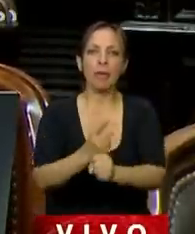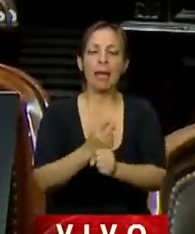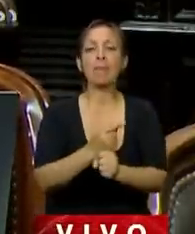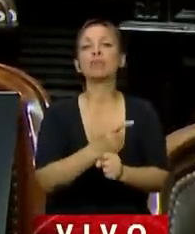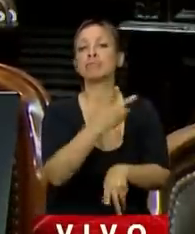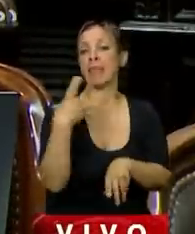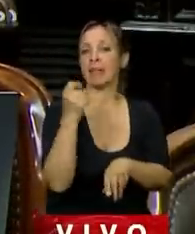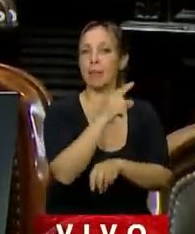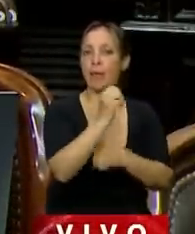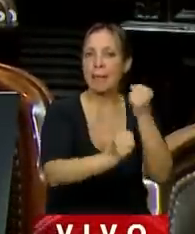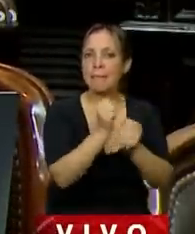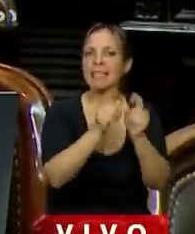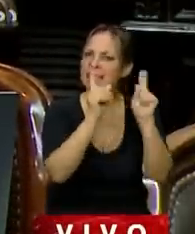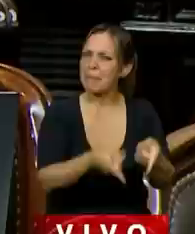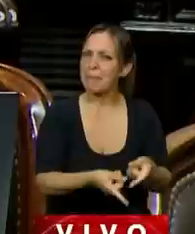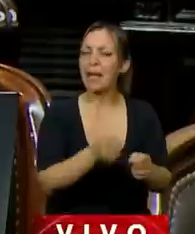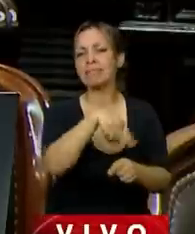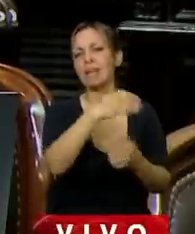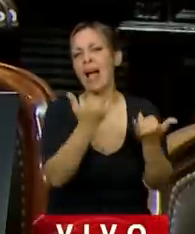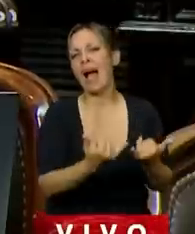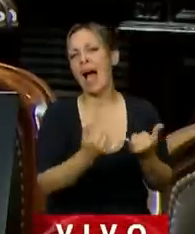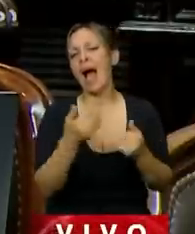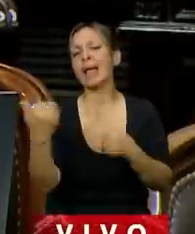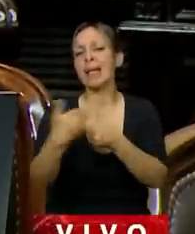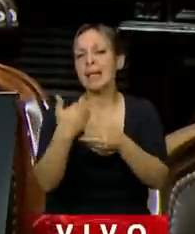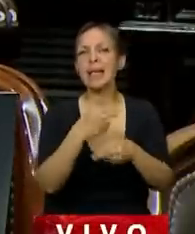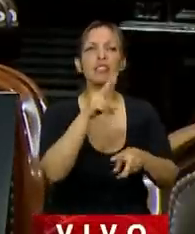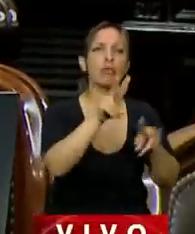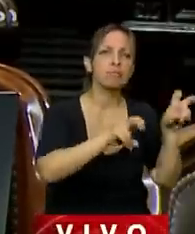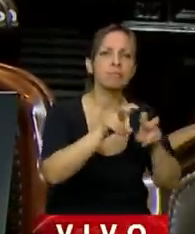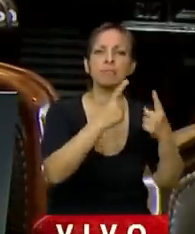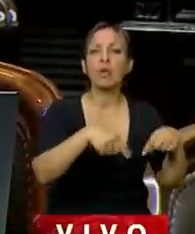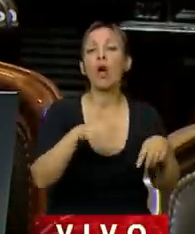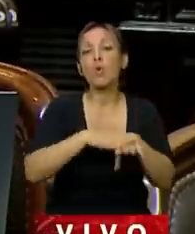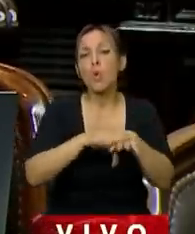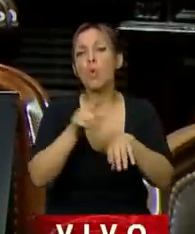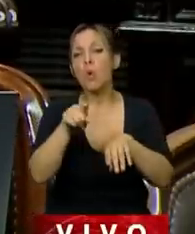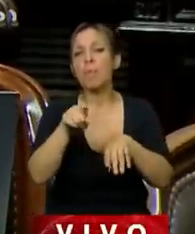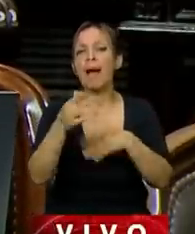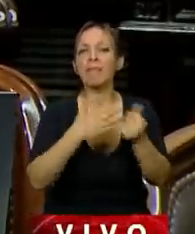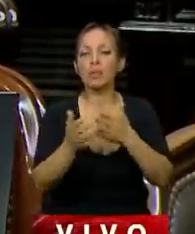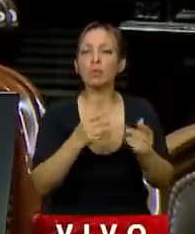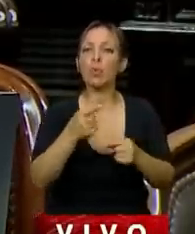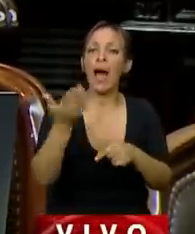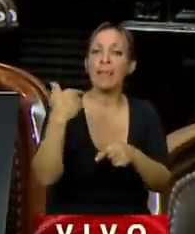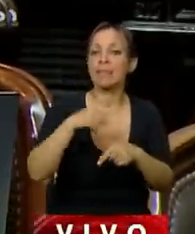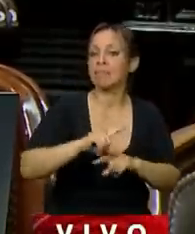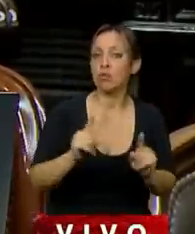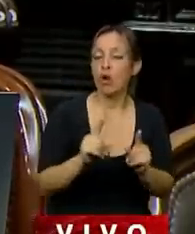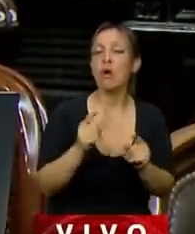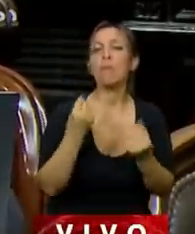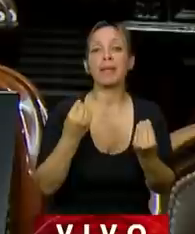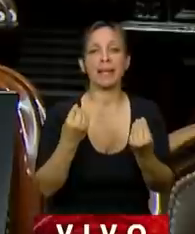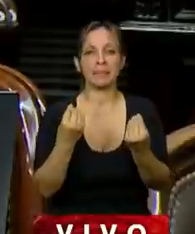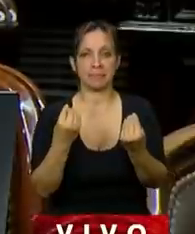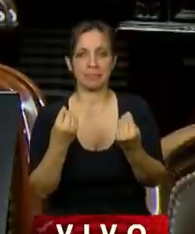empresas públicas deficitarias, que tienen déficit no porque hagan obras de infraestructura para mejorar lo que le falta a la Argentina, sino